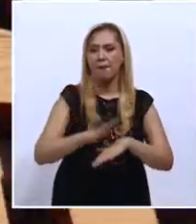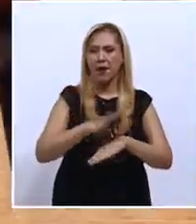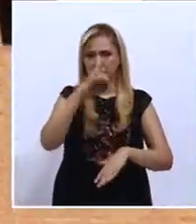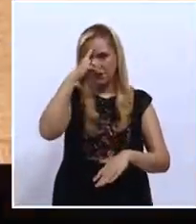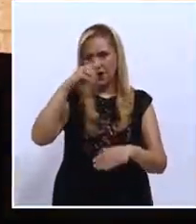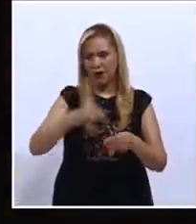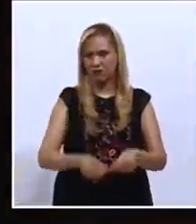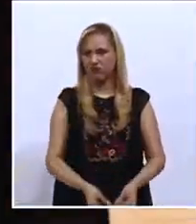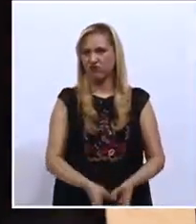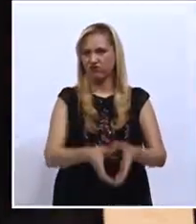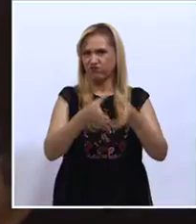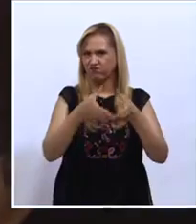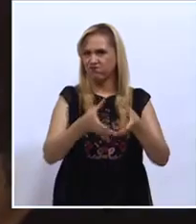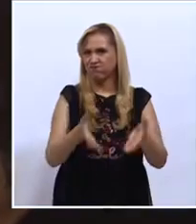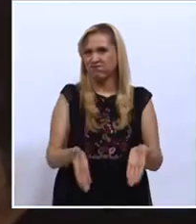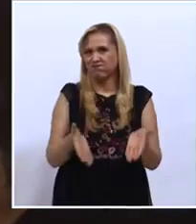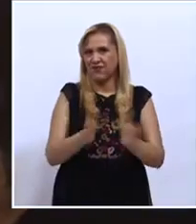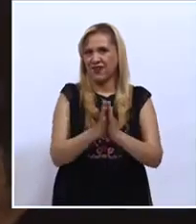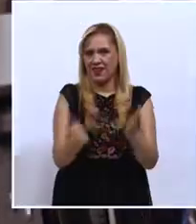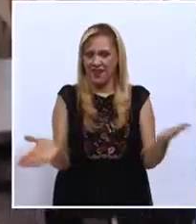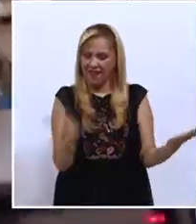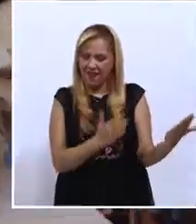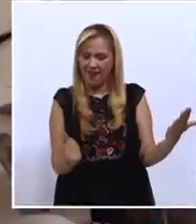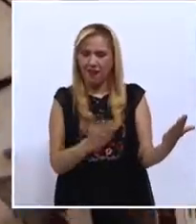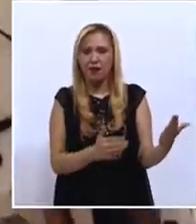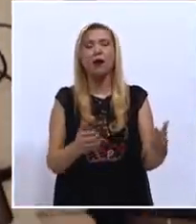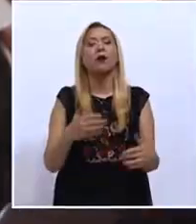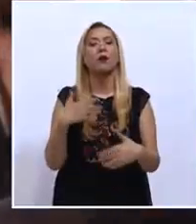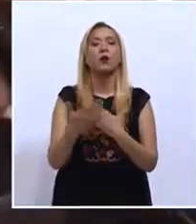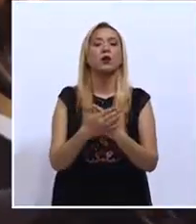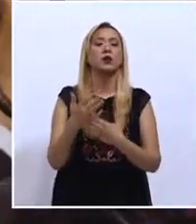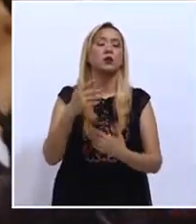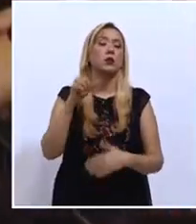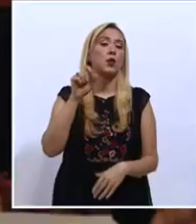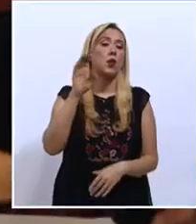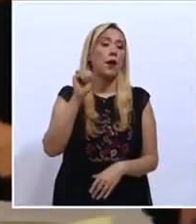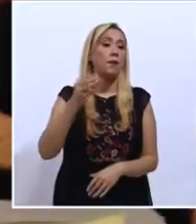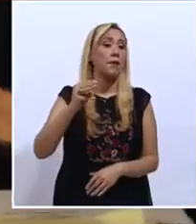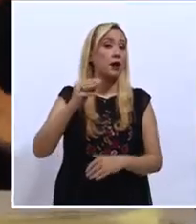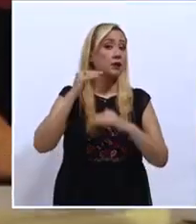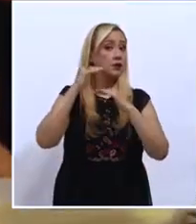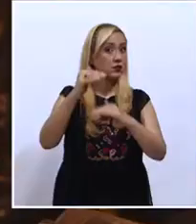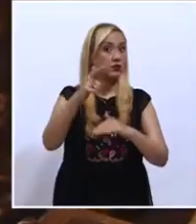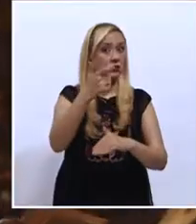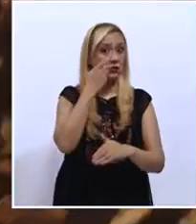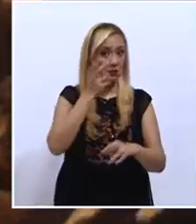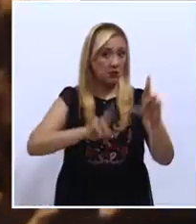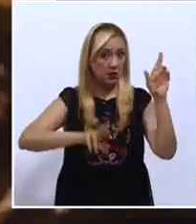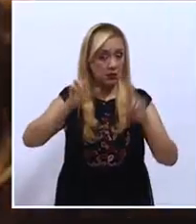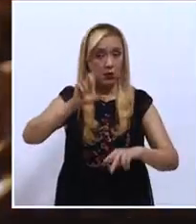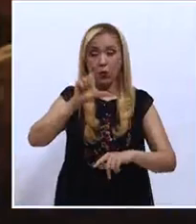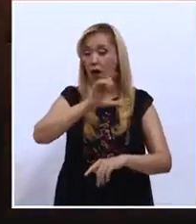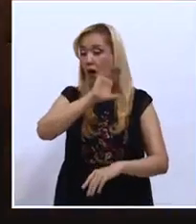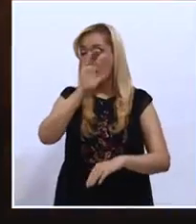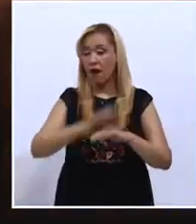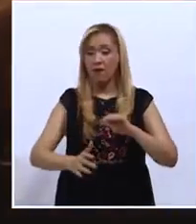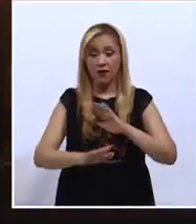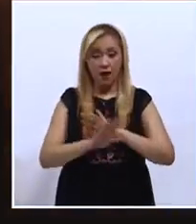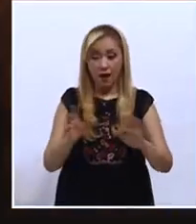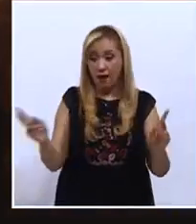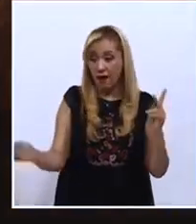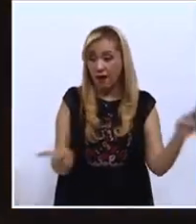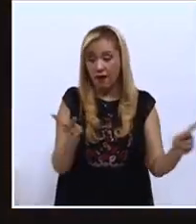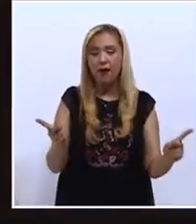materia. La fecha límite de participación en línea es el próximo 29 de mayo. Una vez concluido el proceso de consulta,